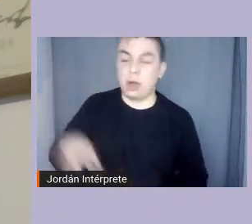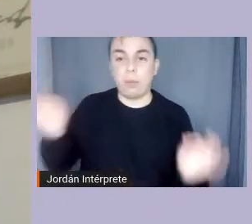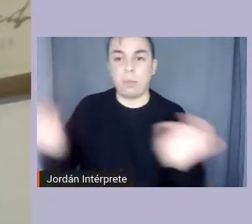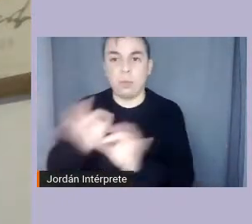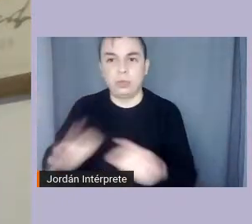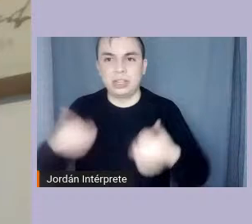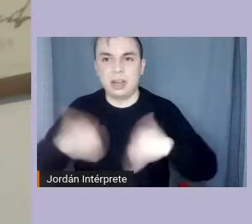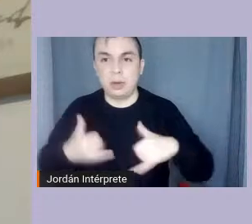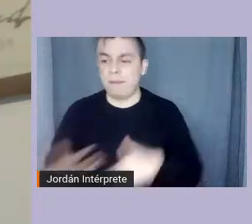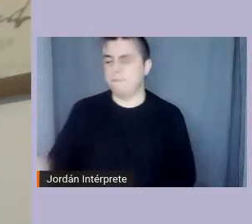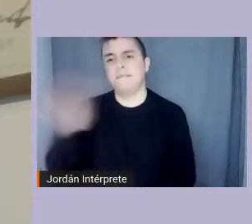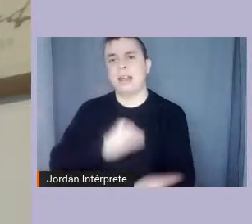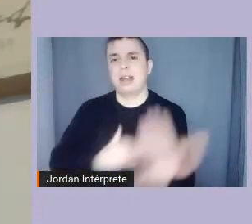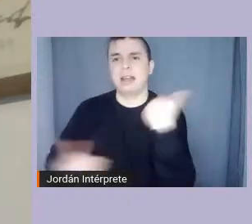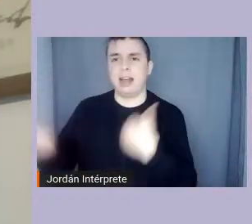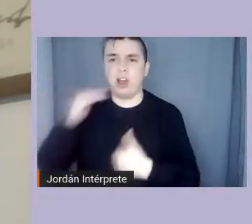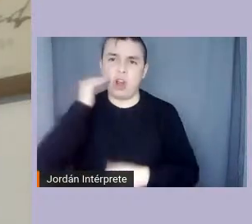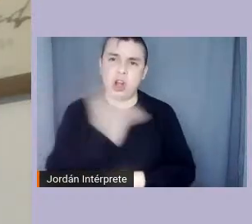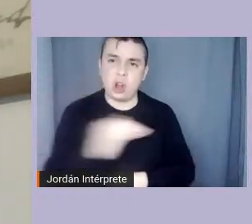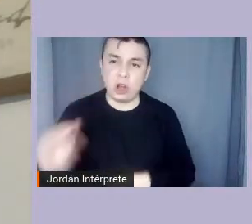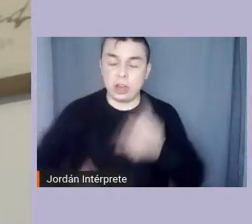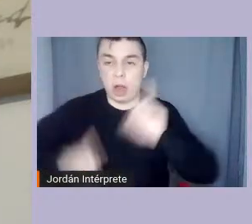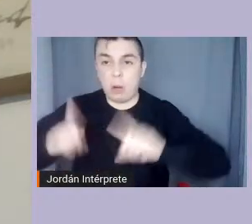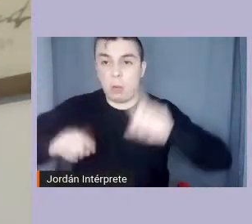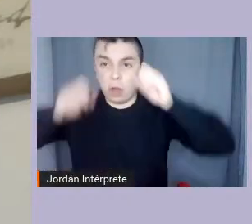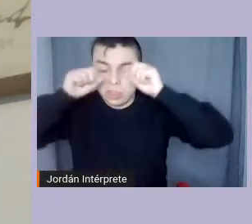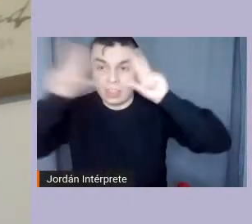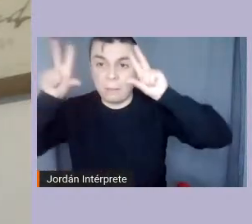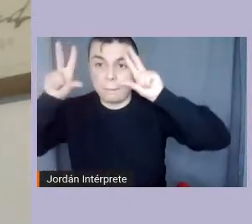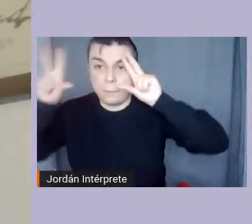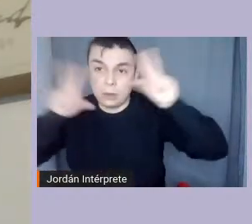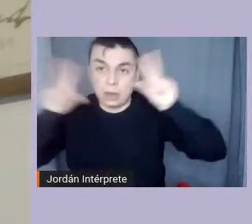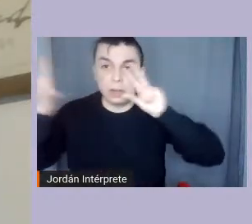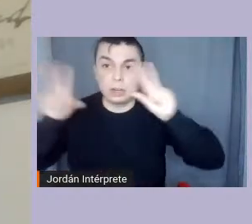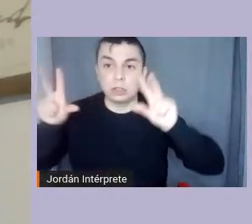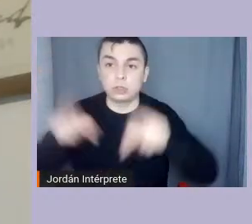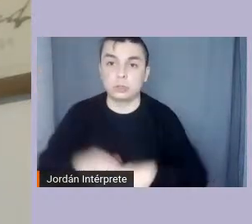buscar a sus niños si todavía están despiertos. Vayan a buscar